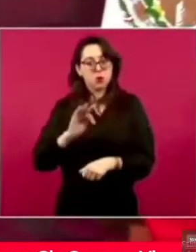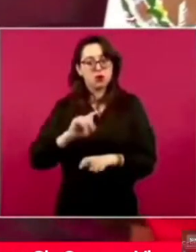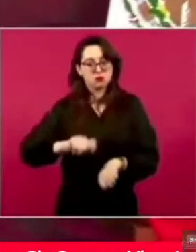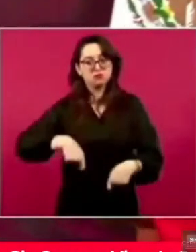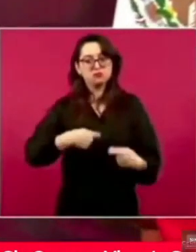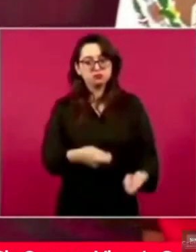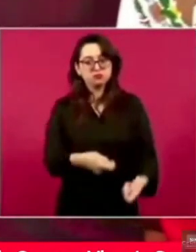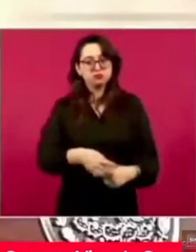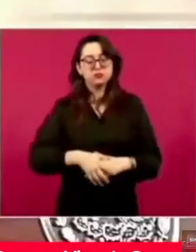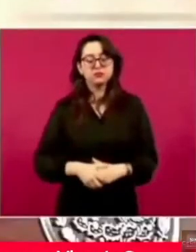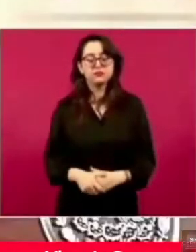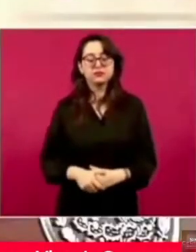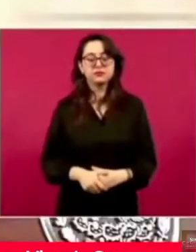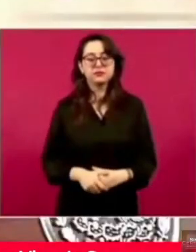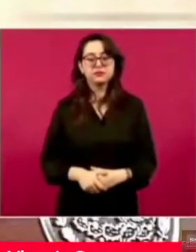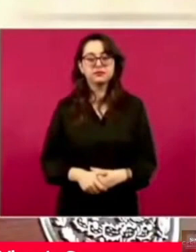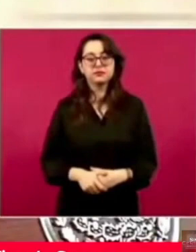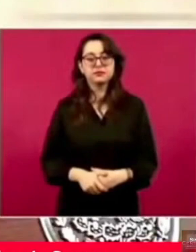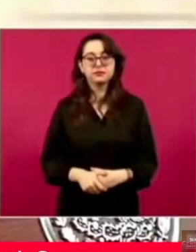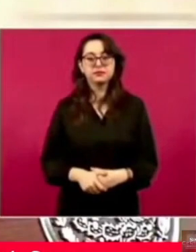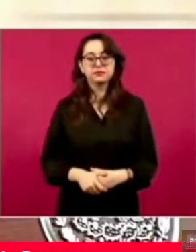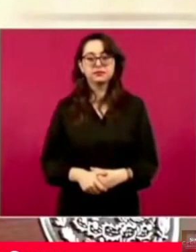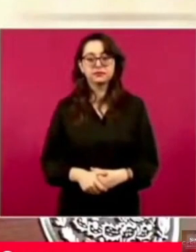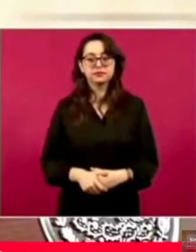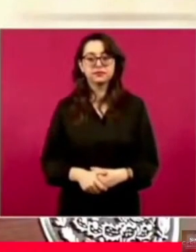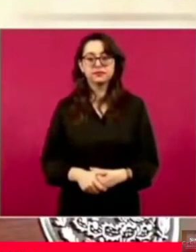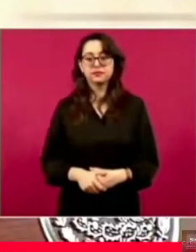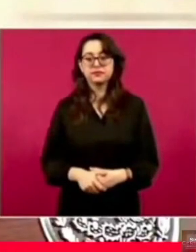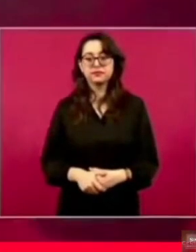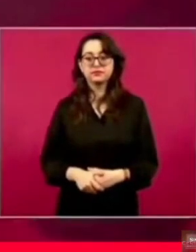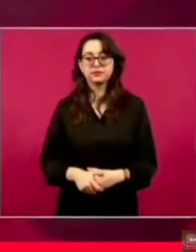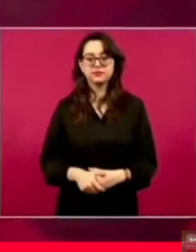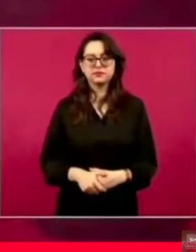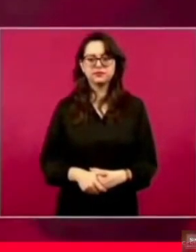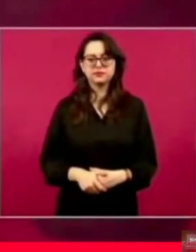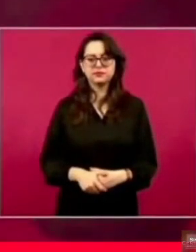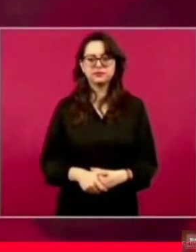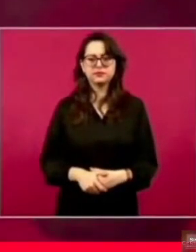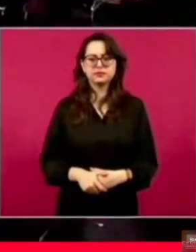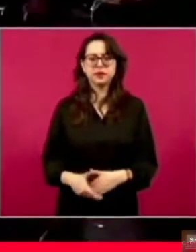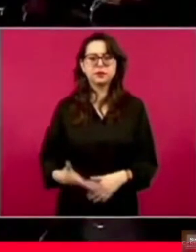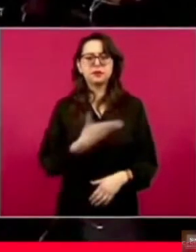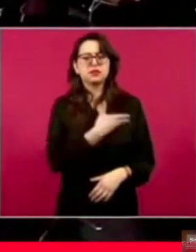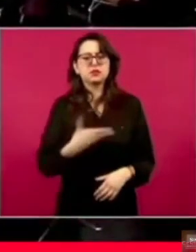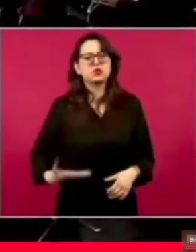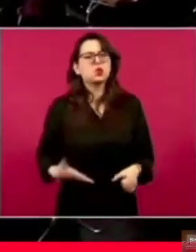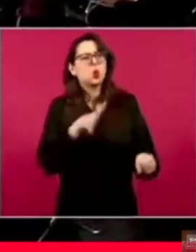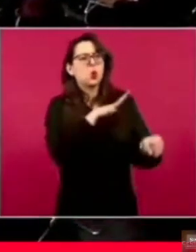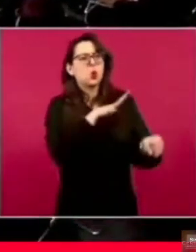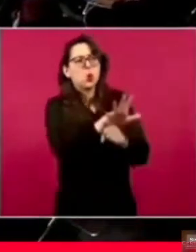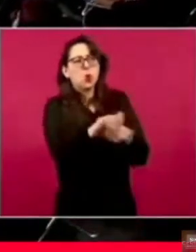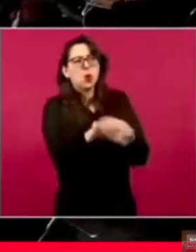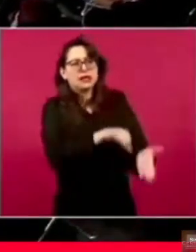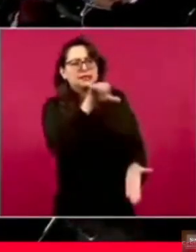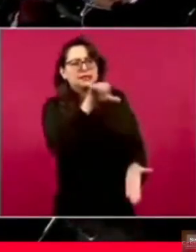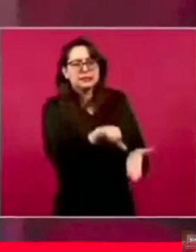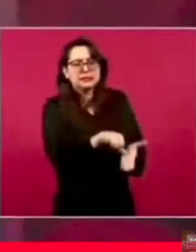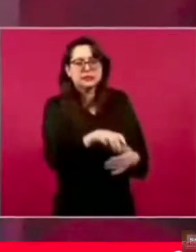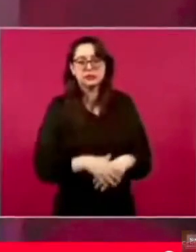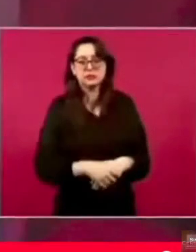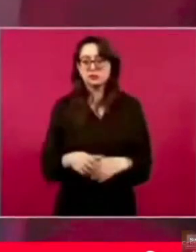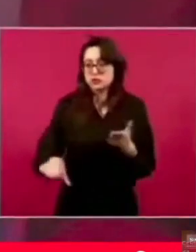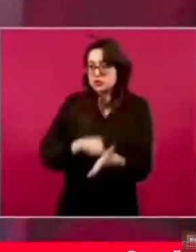facultades legales para hacerlo. Presidente, ¿usted a qué centro se refiere? al